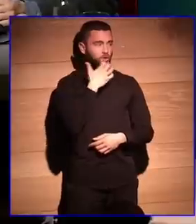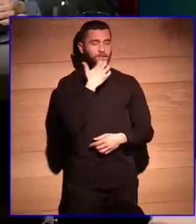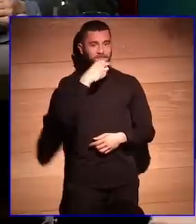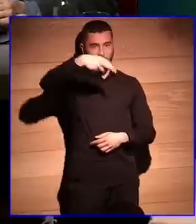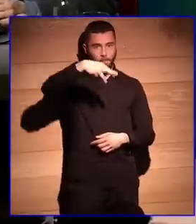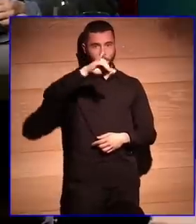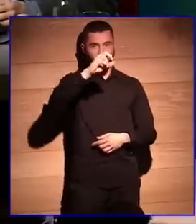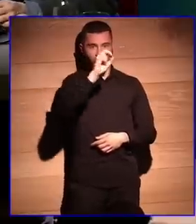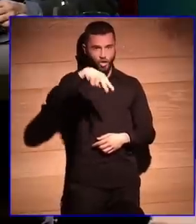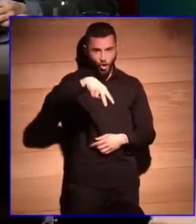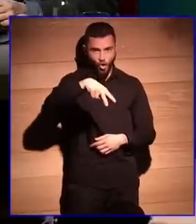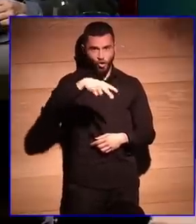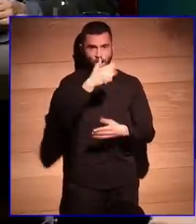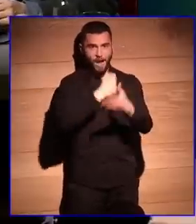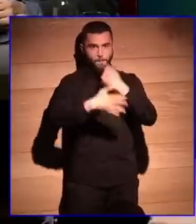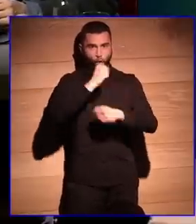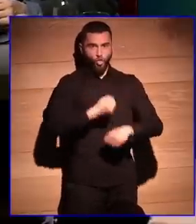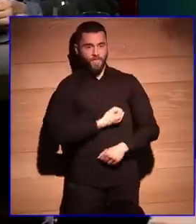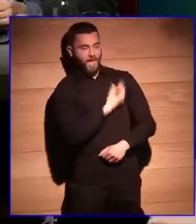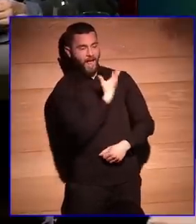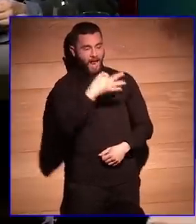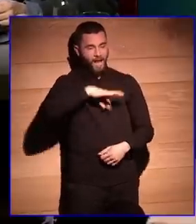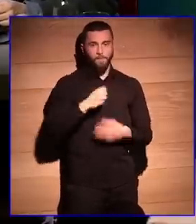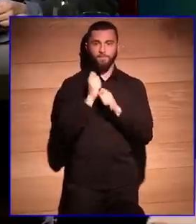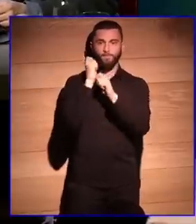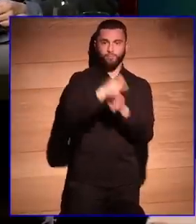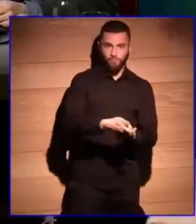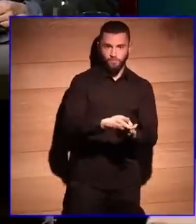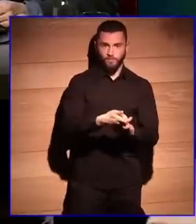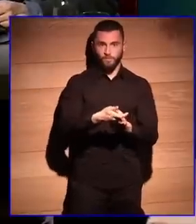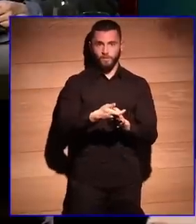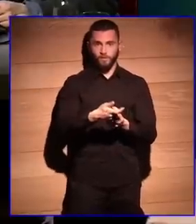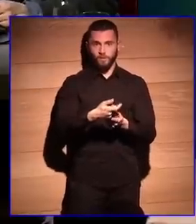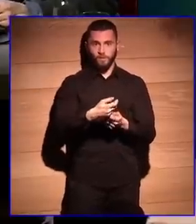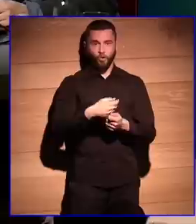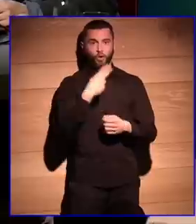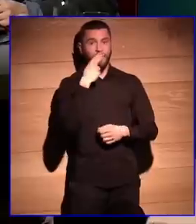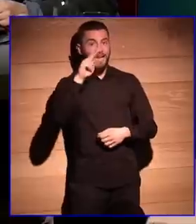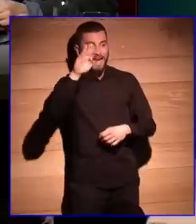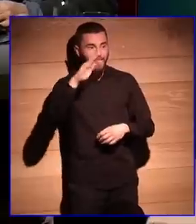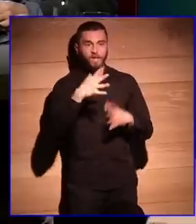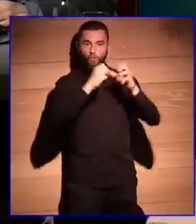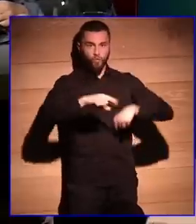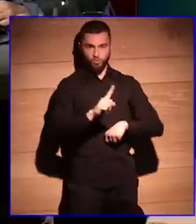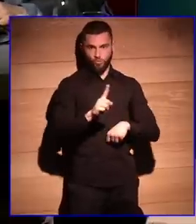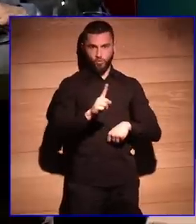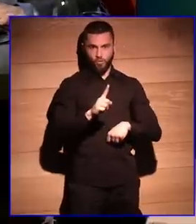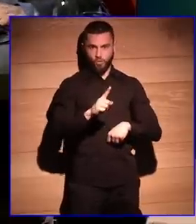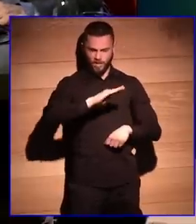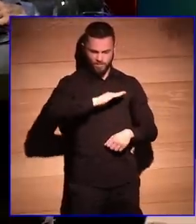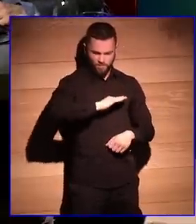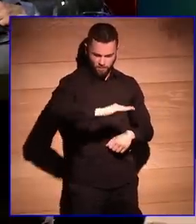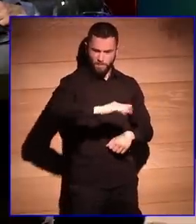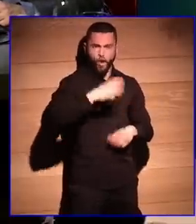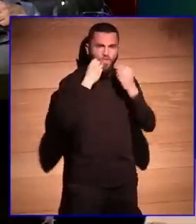Marion al Pozo de Almas, él no está totalmente de acuerdo con los nazis. Y él es el auténtico villano de la historia,